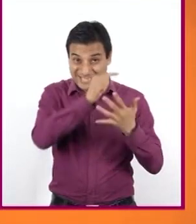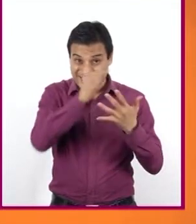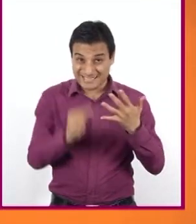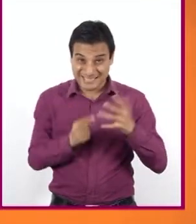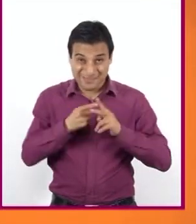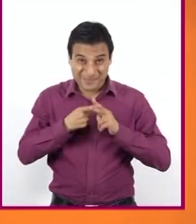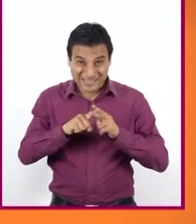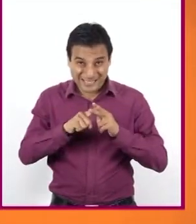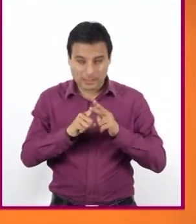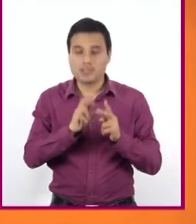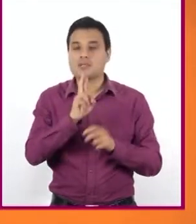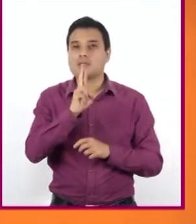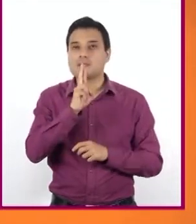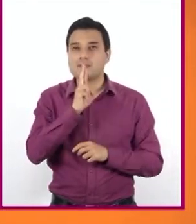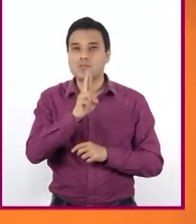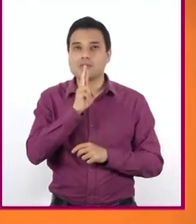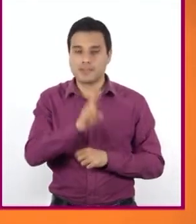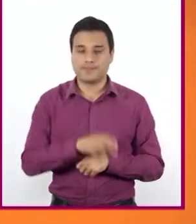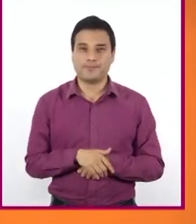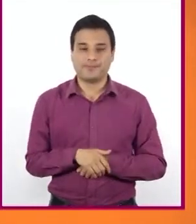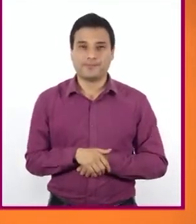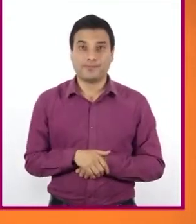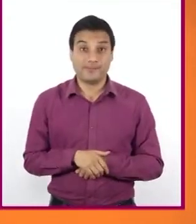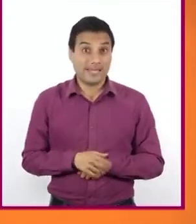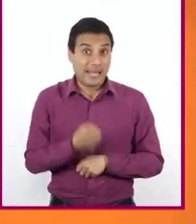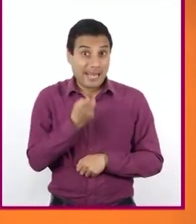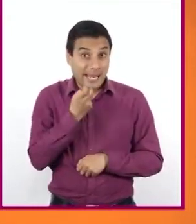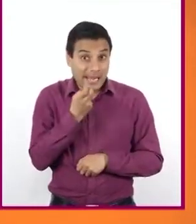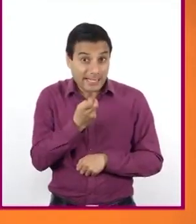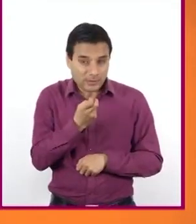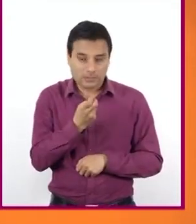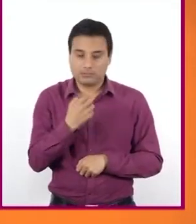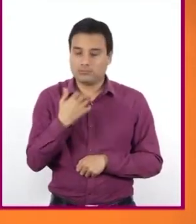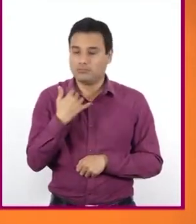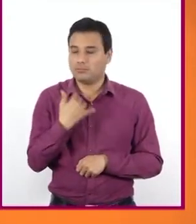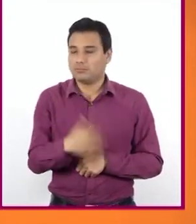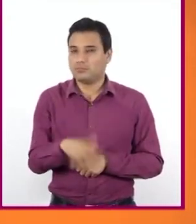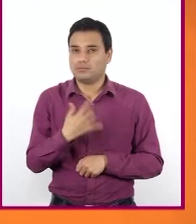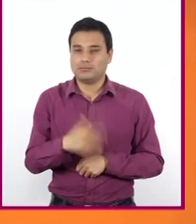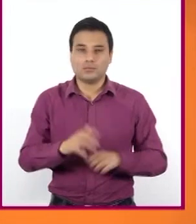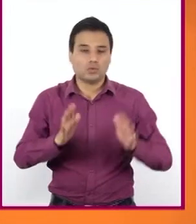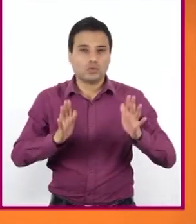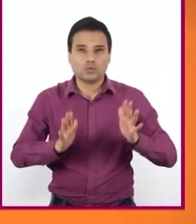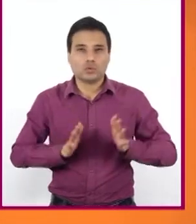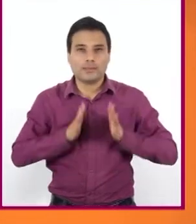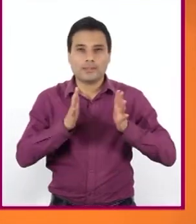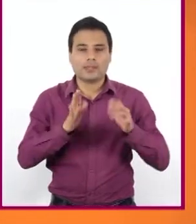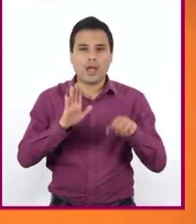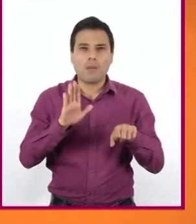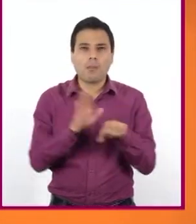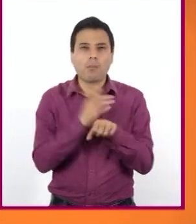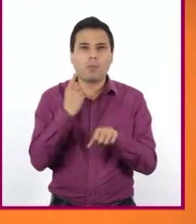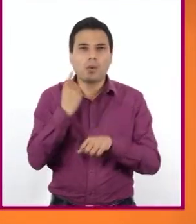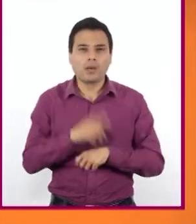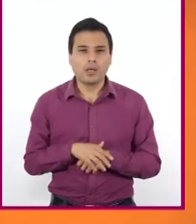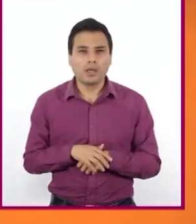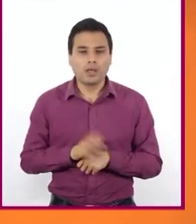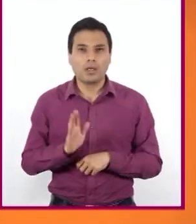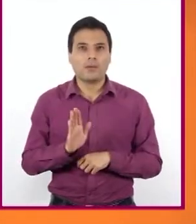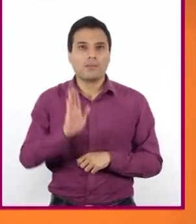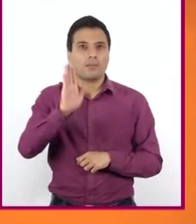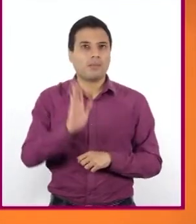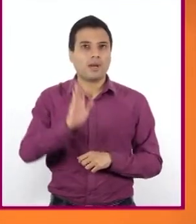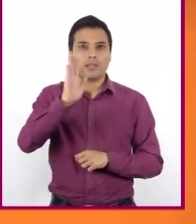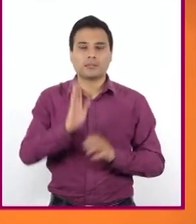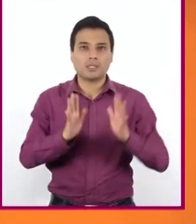inicio. Esta parte es realmente sorprendente, pues pareciera que mágicamente empezaran a